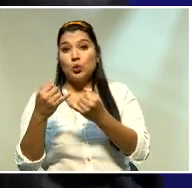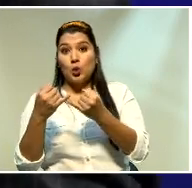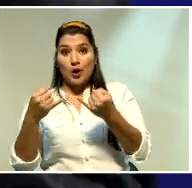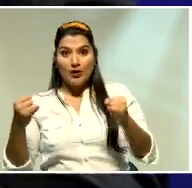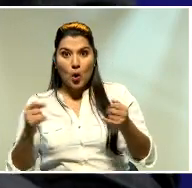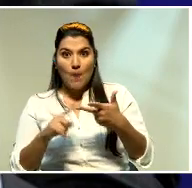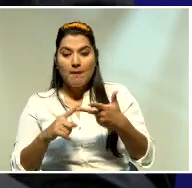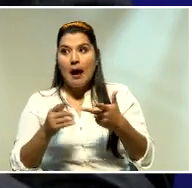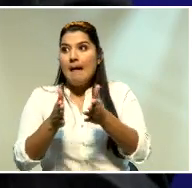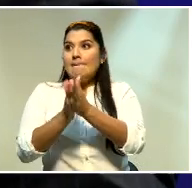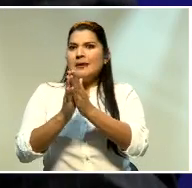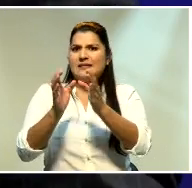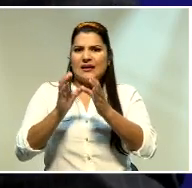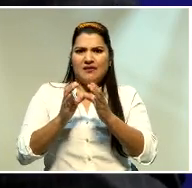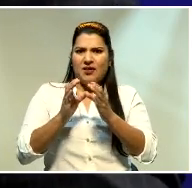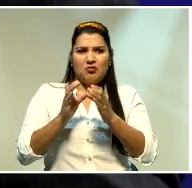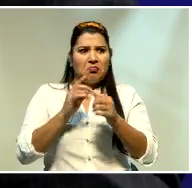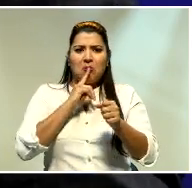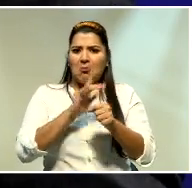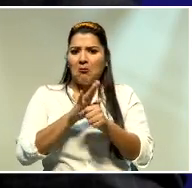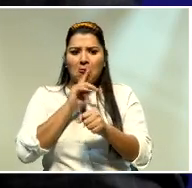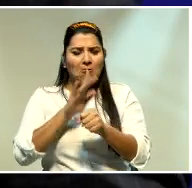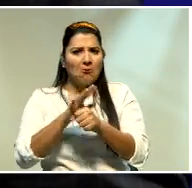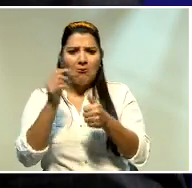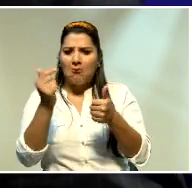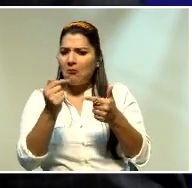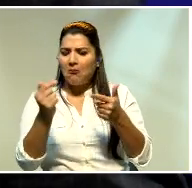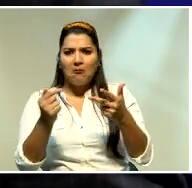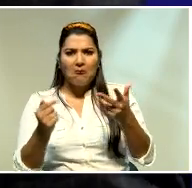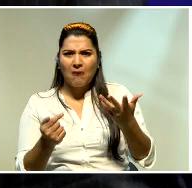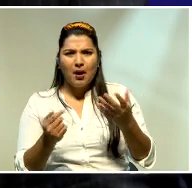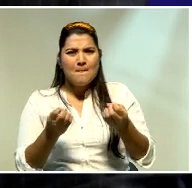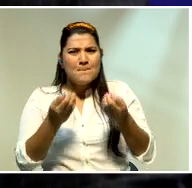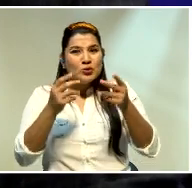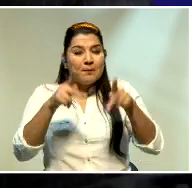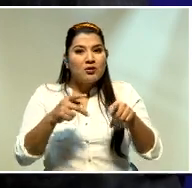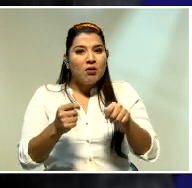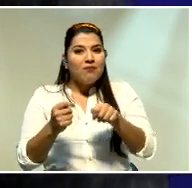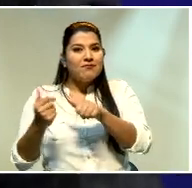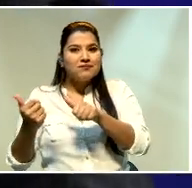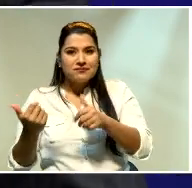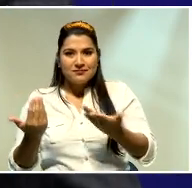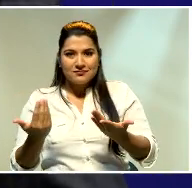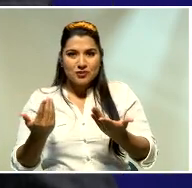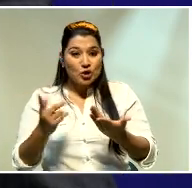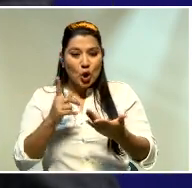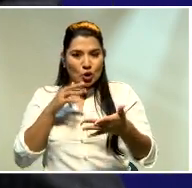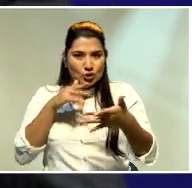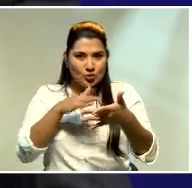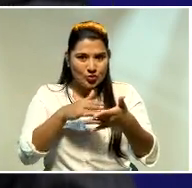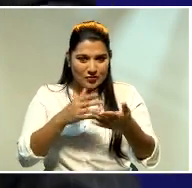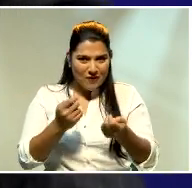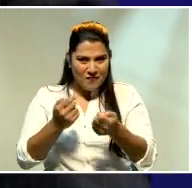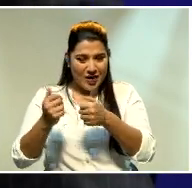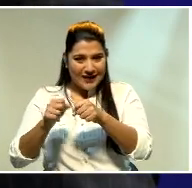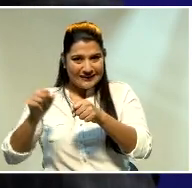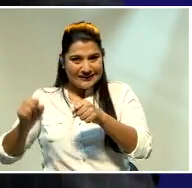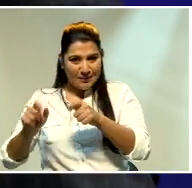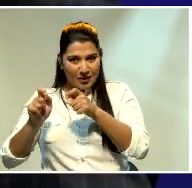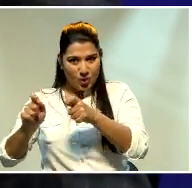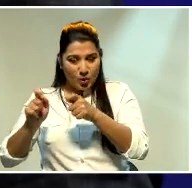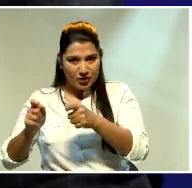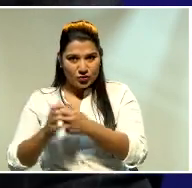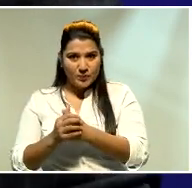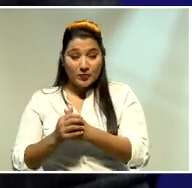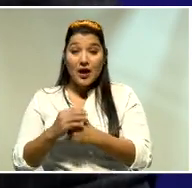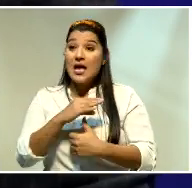certificación. Dejamos a mucha gente fuera del sistema educativo. Don Carlos, y cuando estábamos en el tránsito